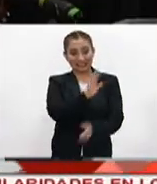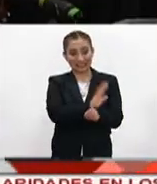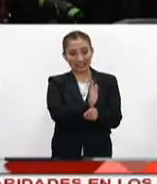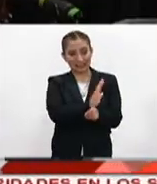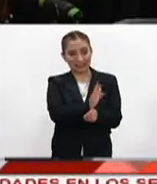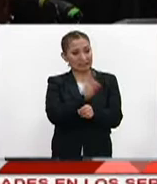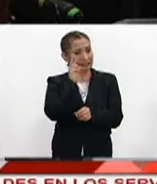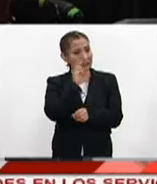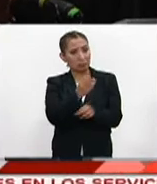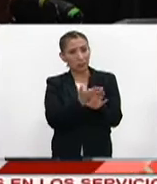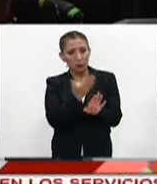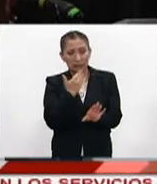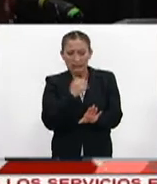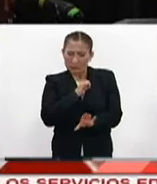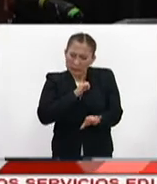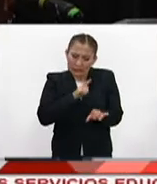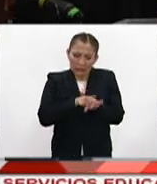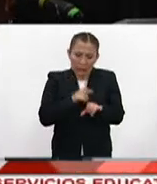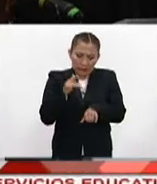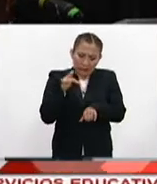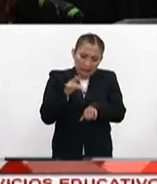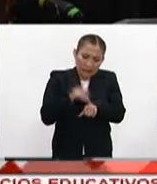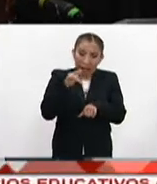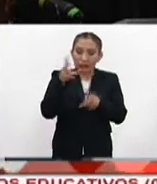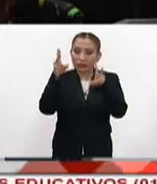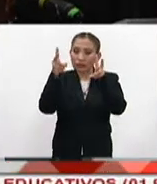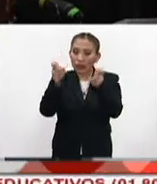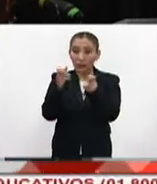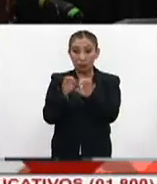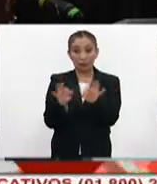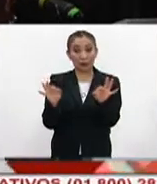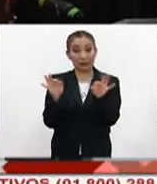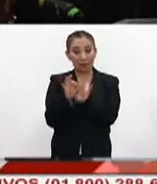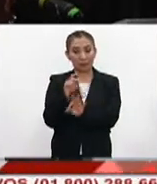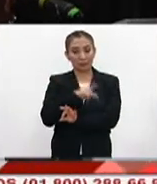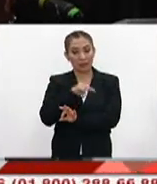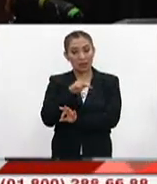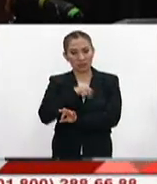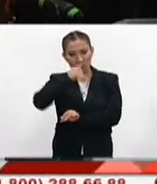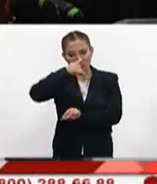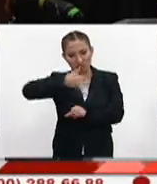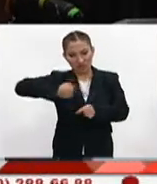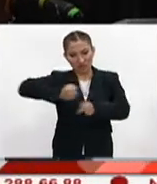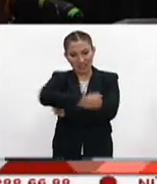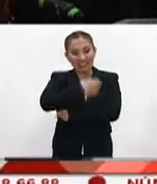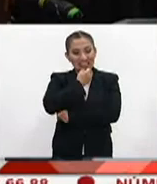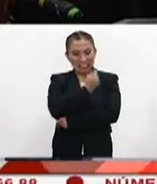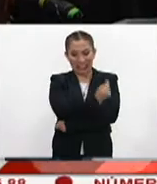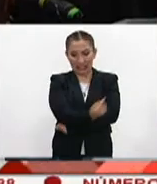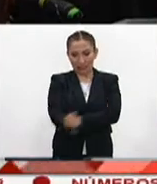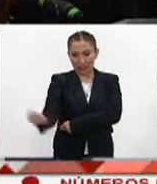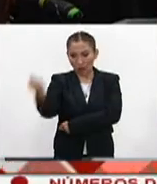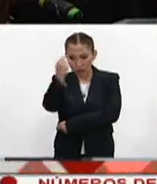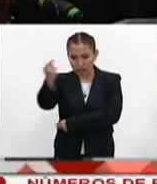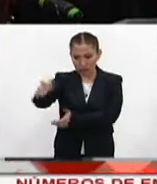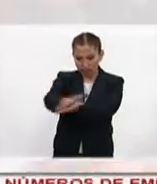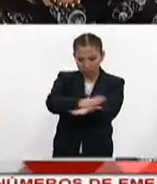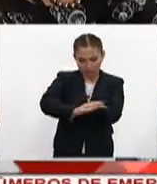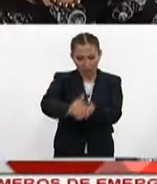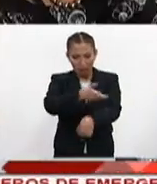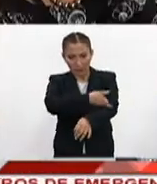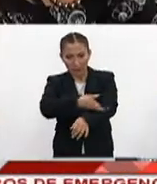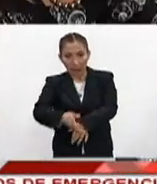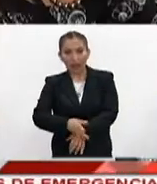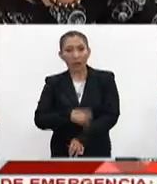me toca de una manera muy personal, porque habla de un tema muy importante para mí, que es la violencia infantil, ¿no? La disfunción familiar.